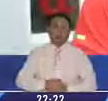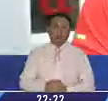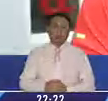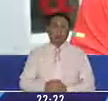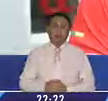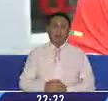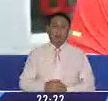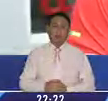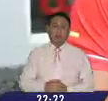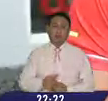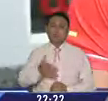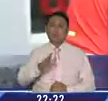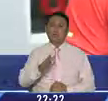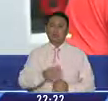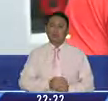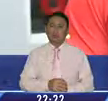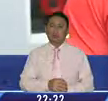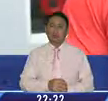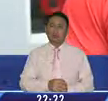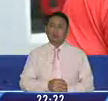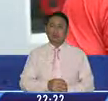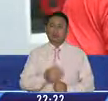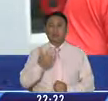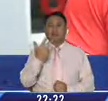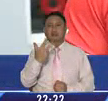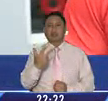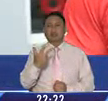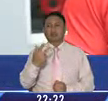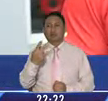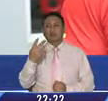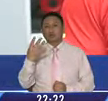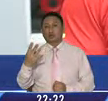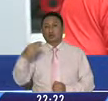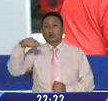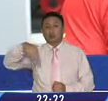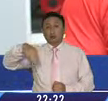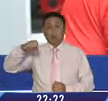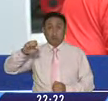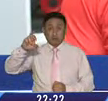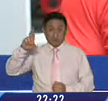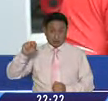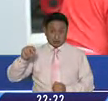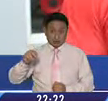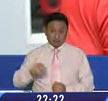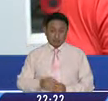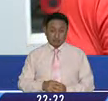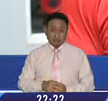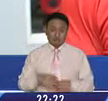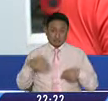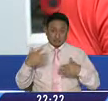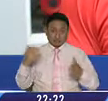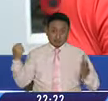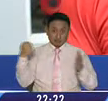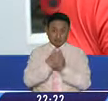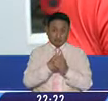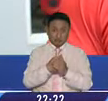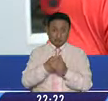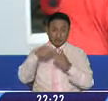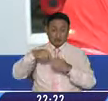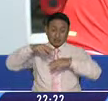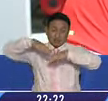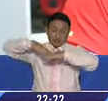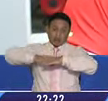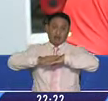emergencia. Aproximadamente fue arrastrado entre 3 y 4 metros. Luego que se produce el golpe, fue arrastrado. La persona va